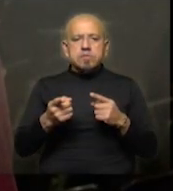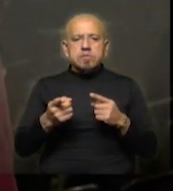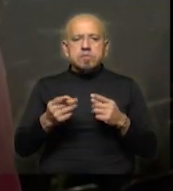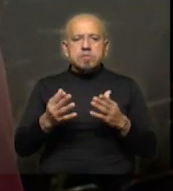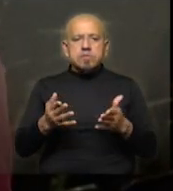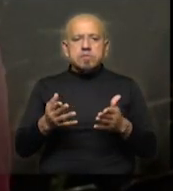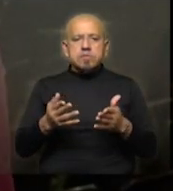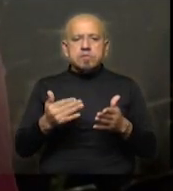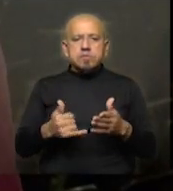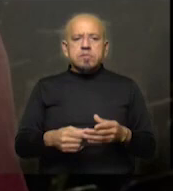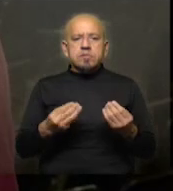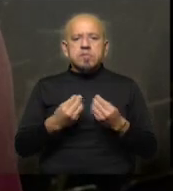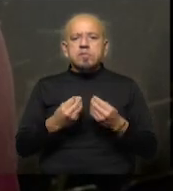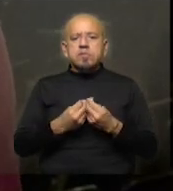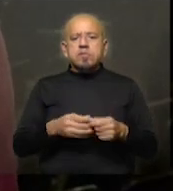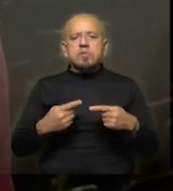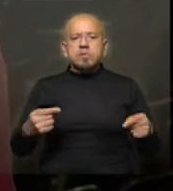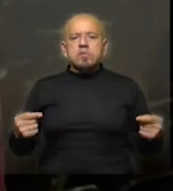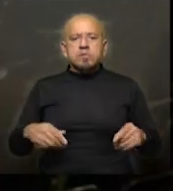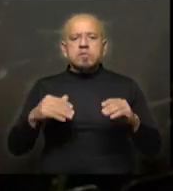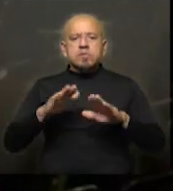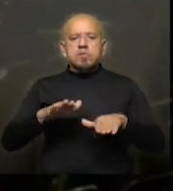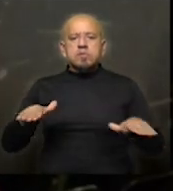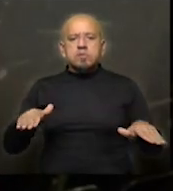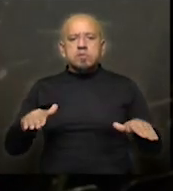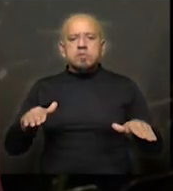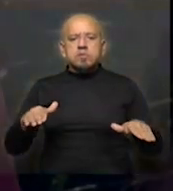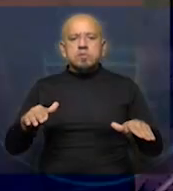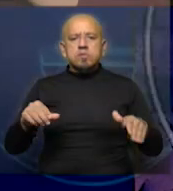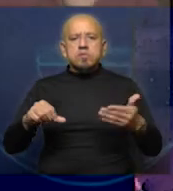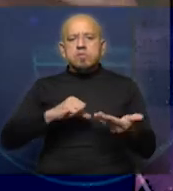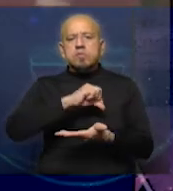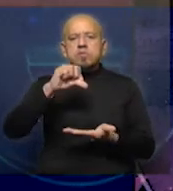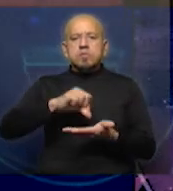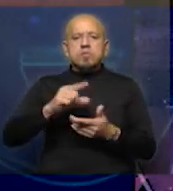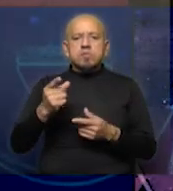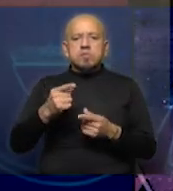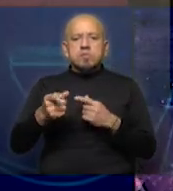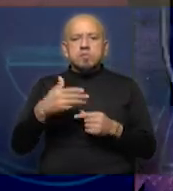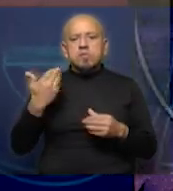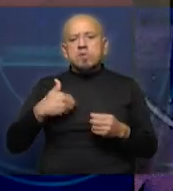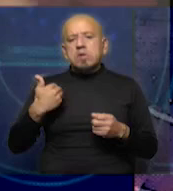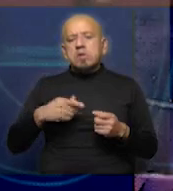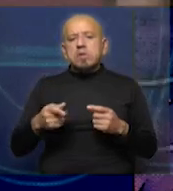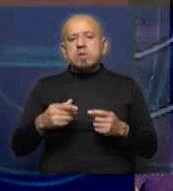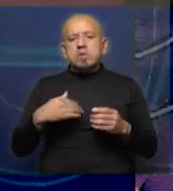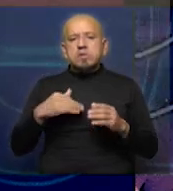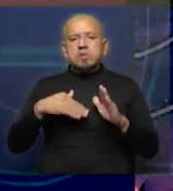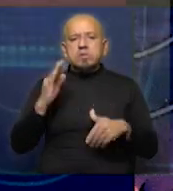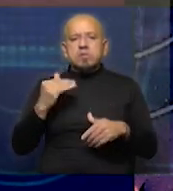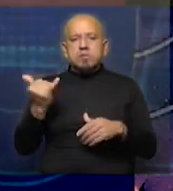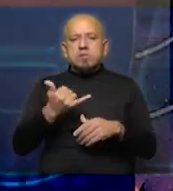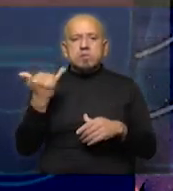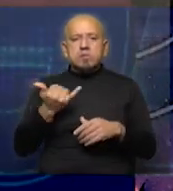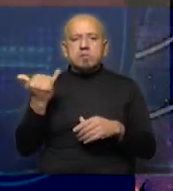mucha mucha resonancia en el público por eso es es el país que primero visitamos después Argentina y al que más tiempo hace que que